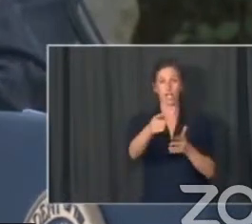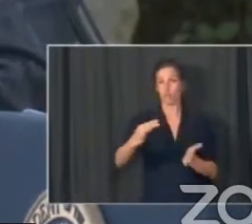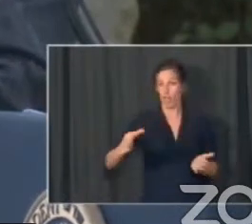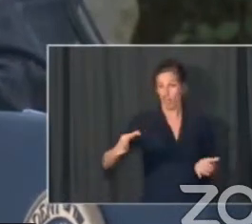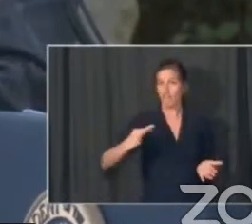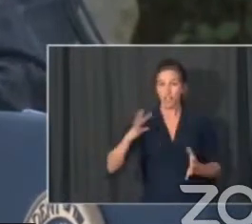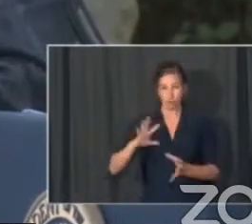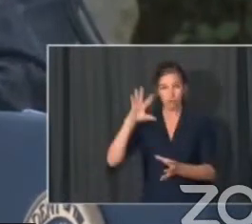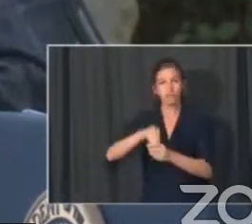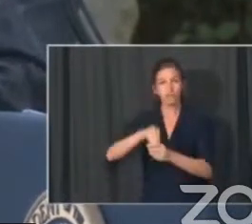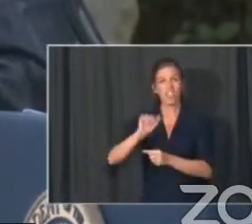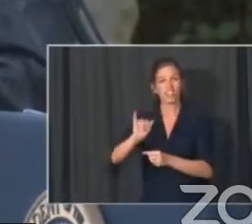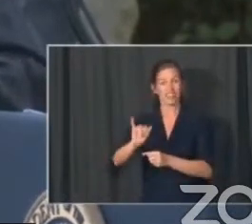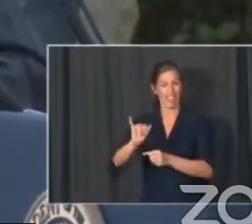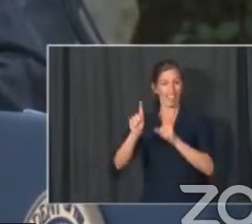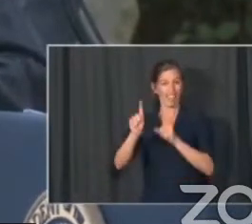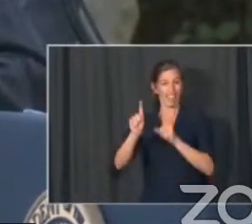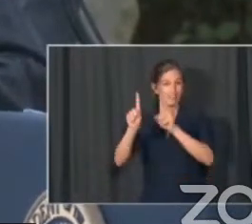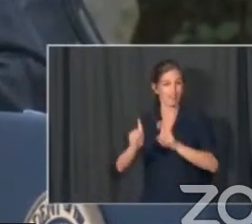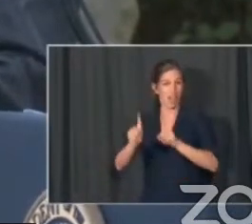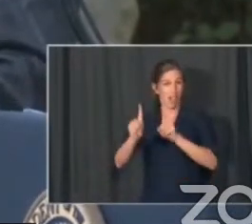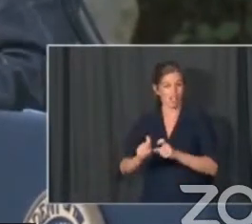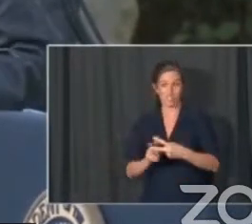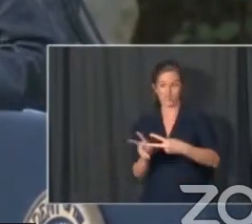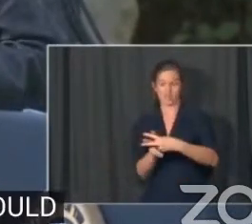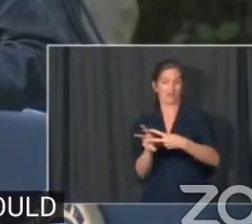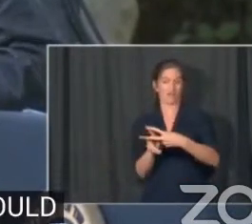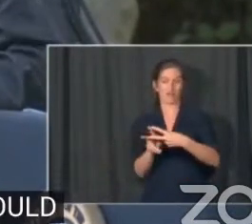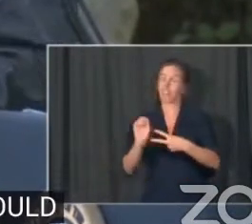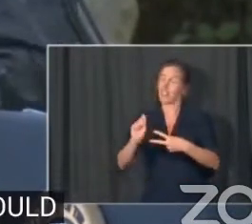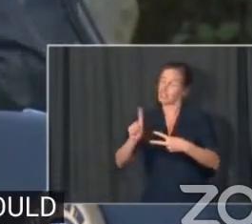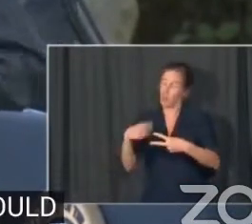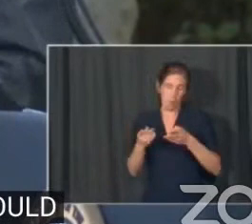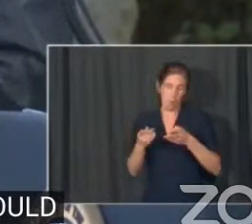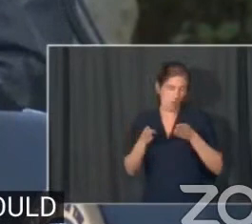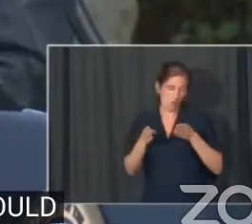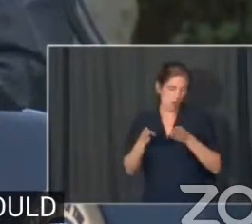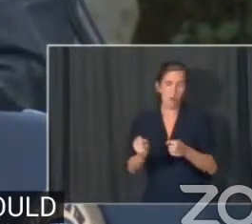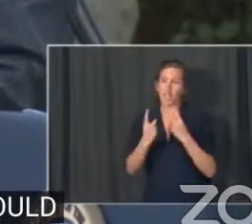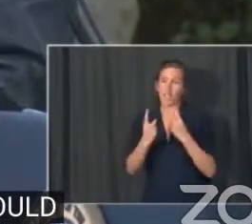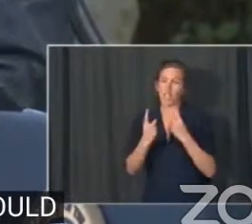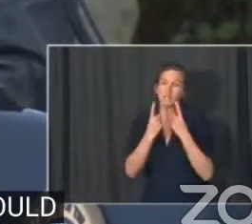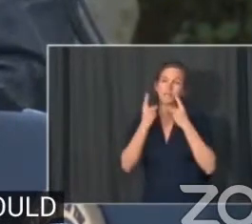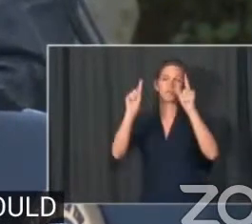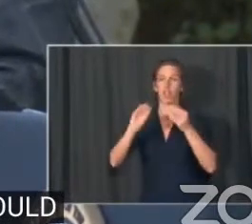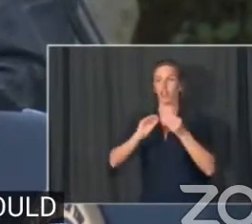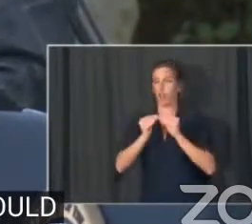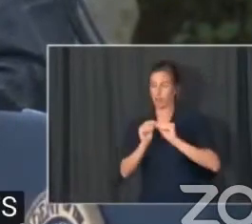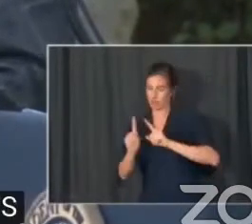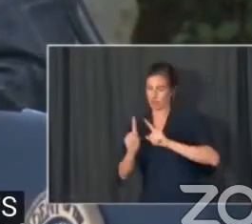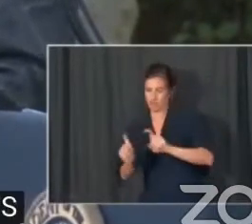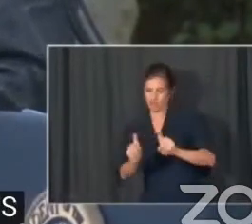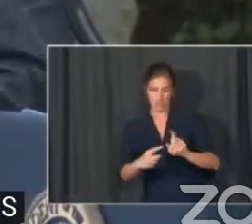y algunas otras más. Me gustaría también darle la oportunidad de invitar a los americanos